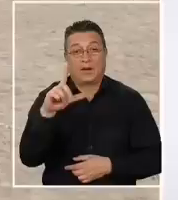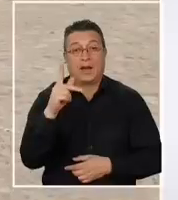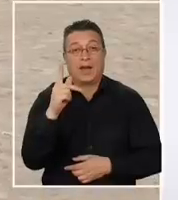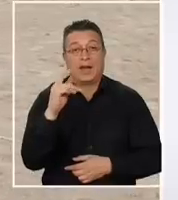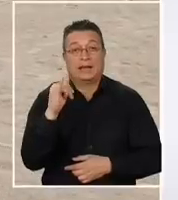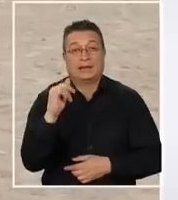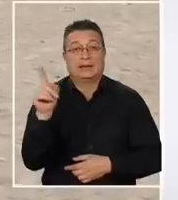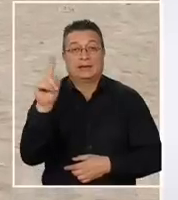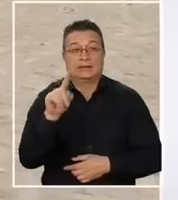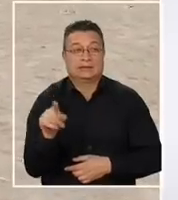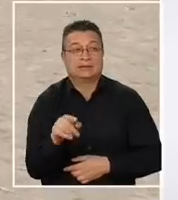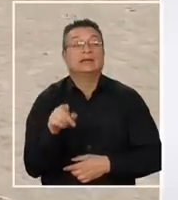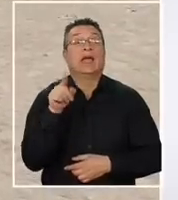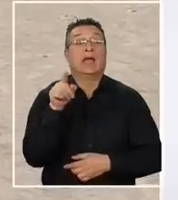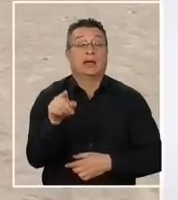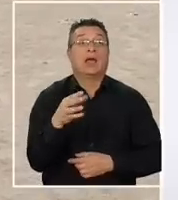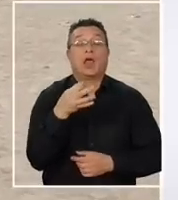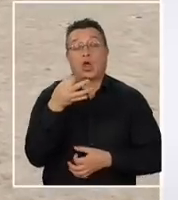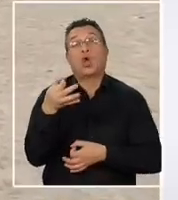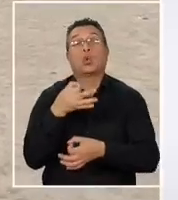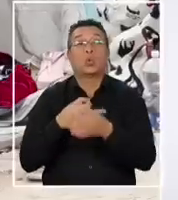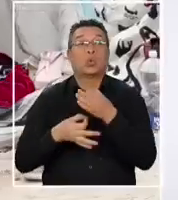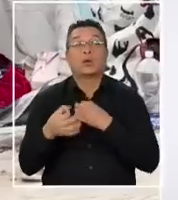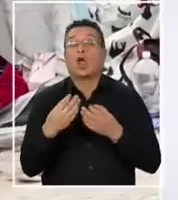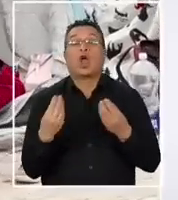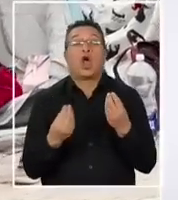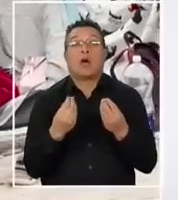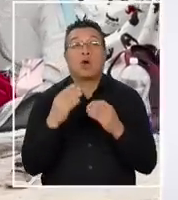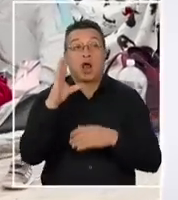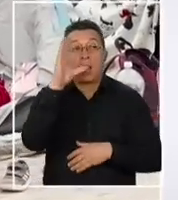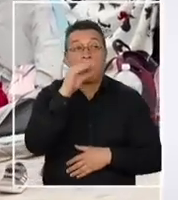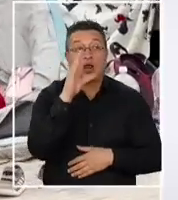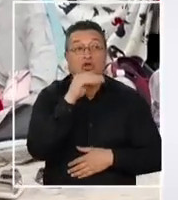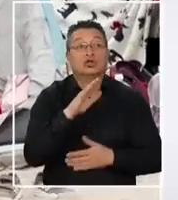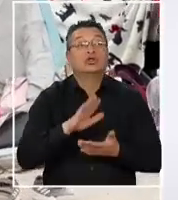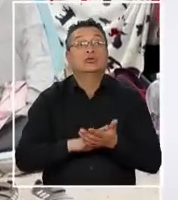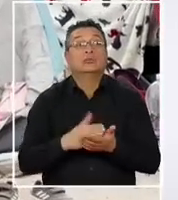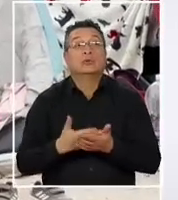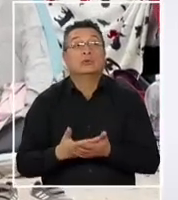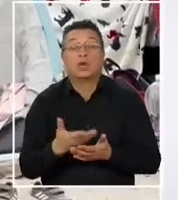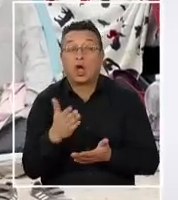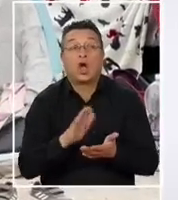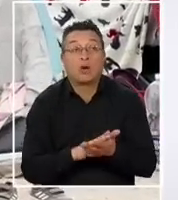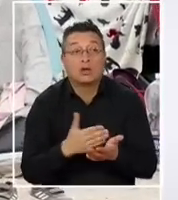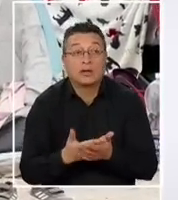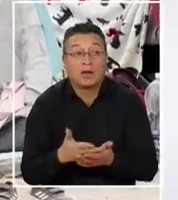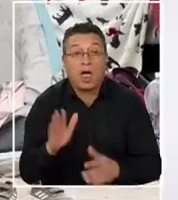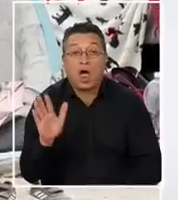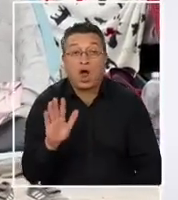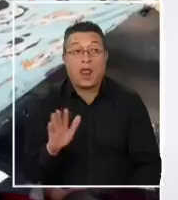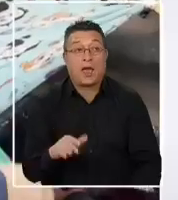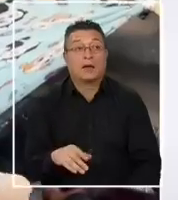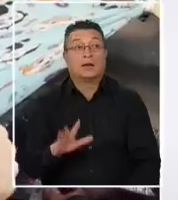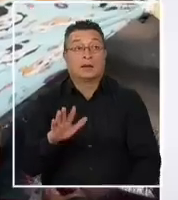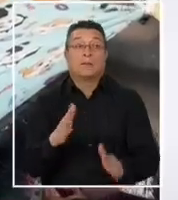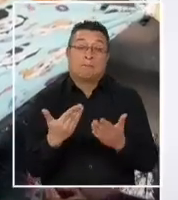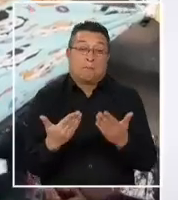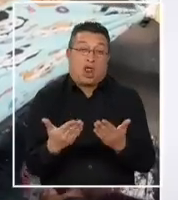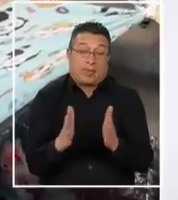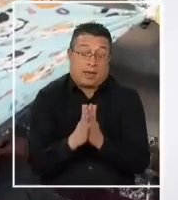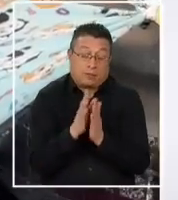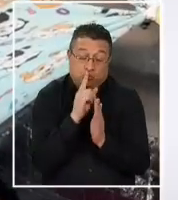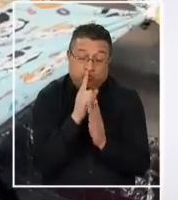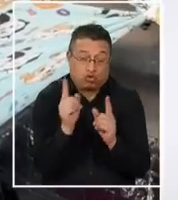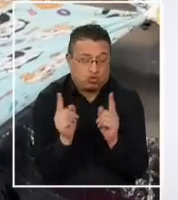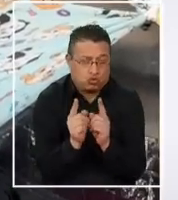y nos quiere comentar un poco cómo es pasar la noche acá. ¿Belkis? ¿Cómo estás? Hola, te vamos a molestar muy